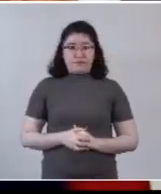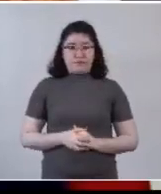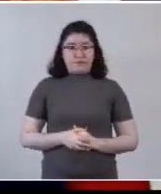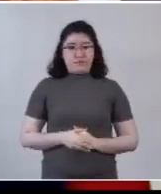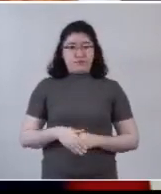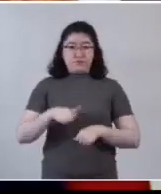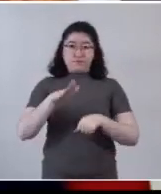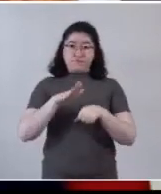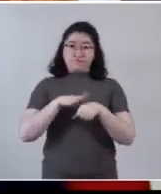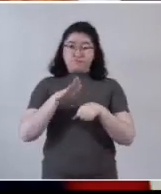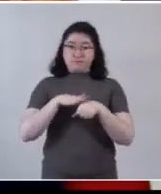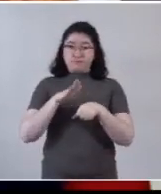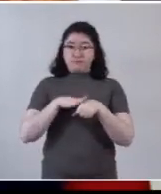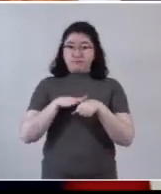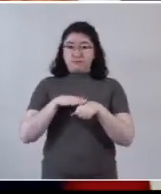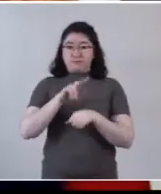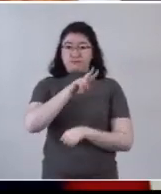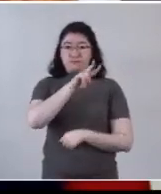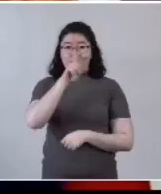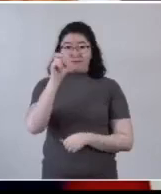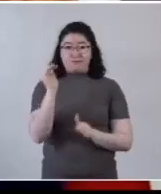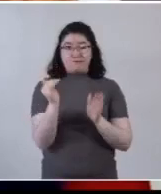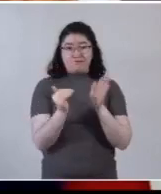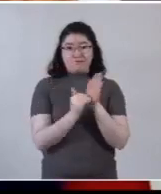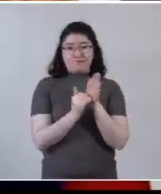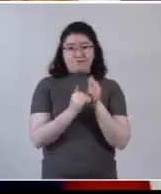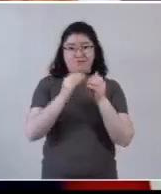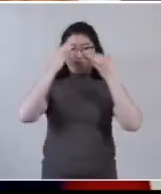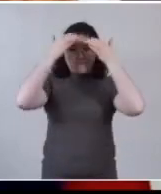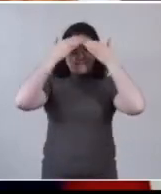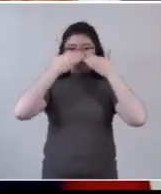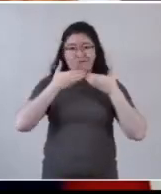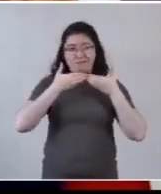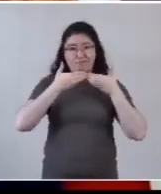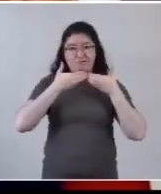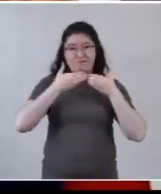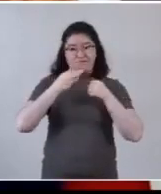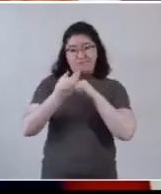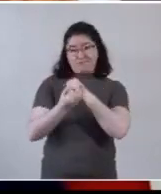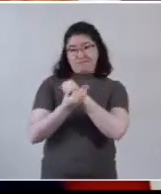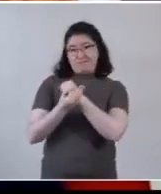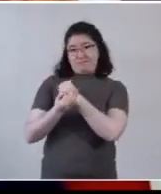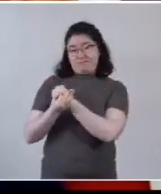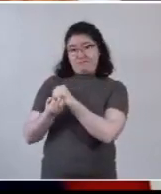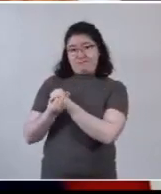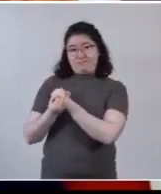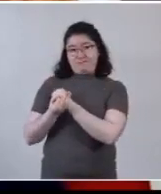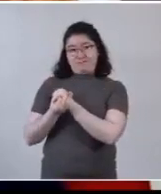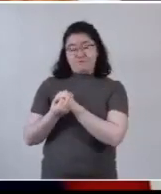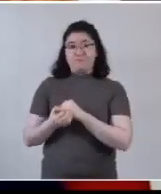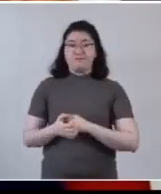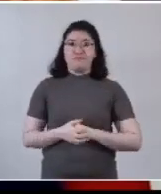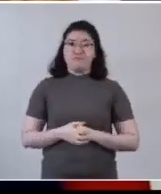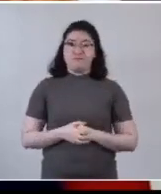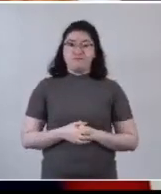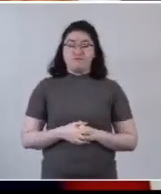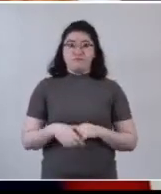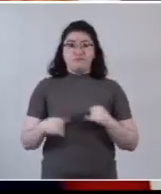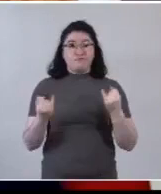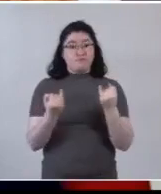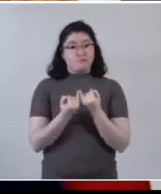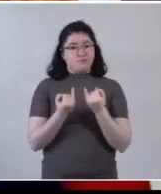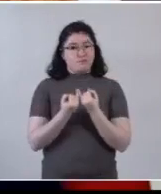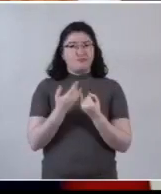más de 200,000 caretas protectoras, igual número